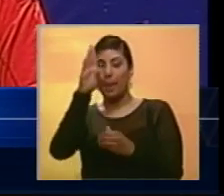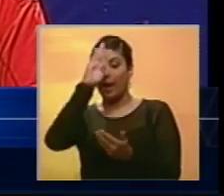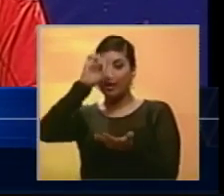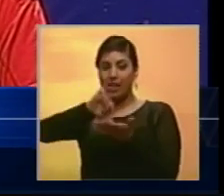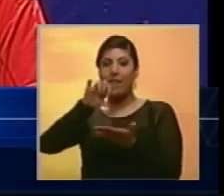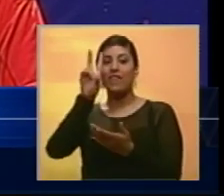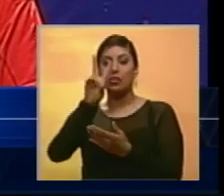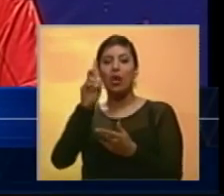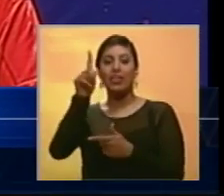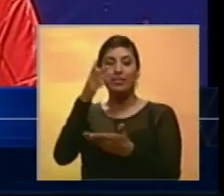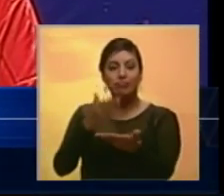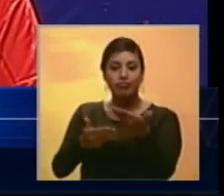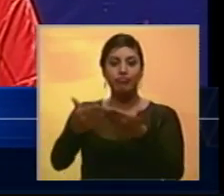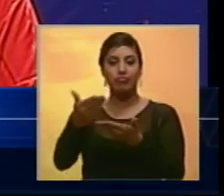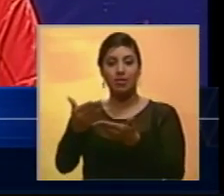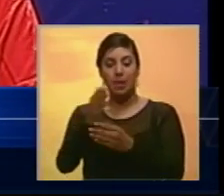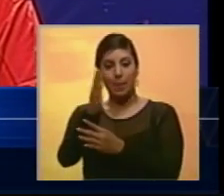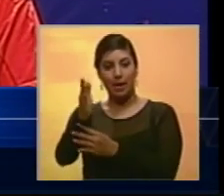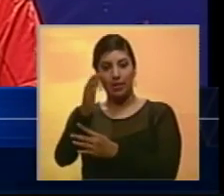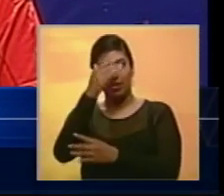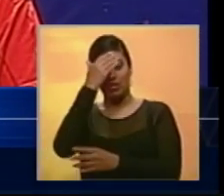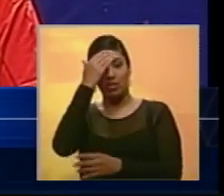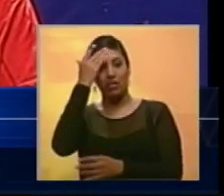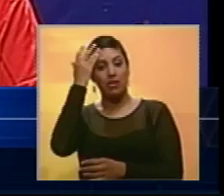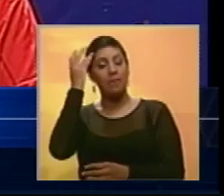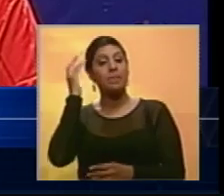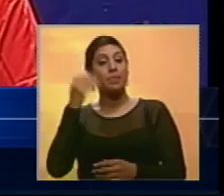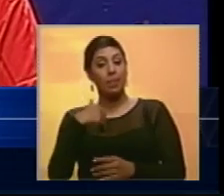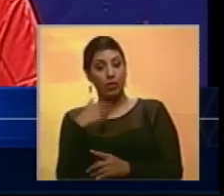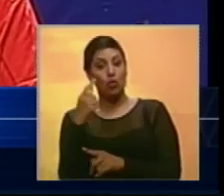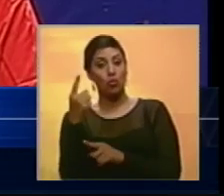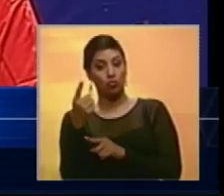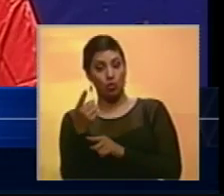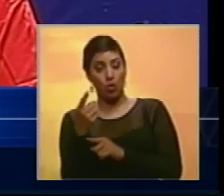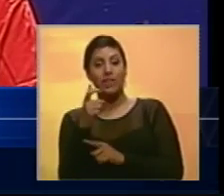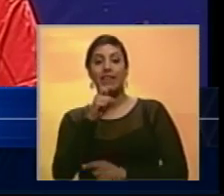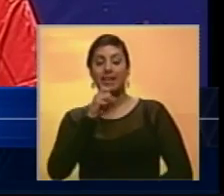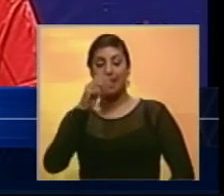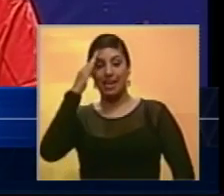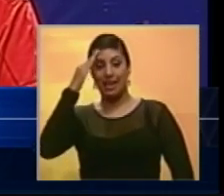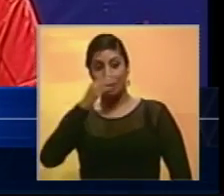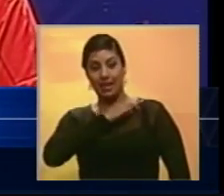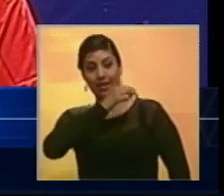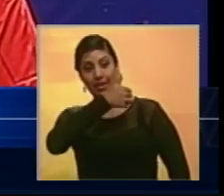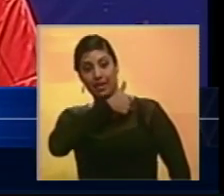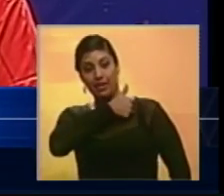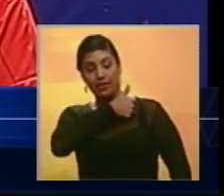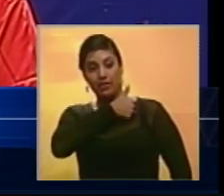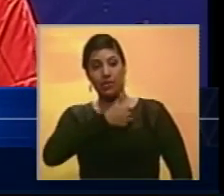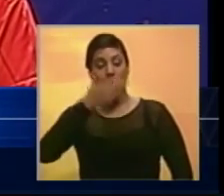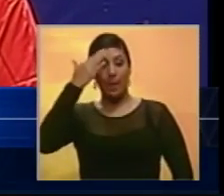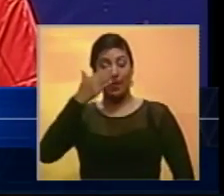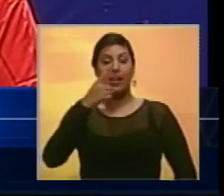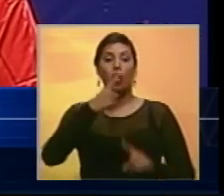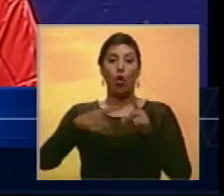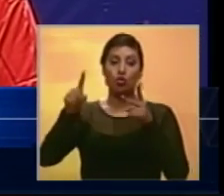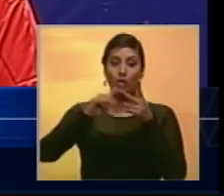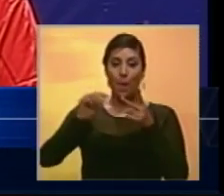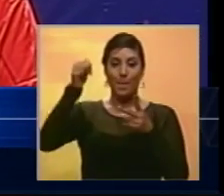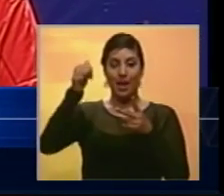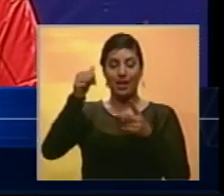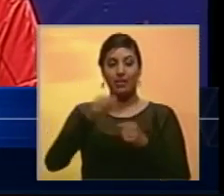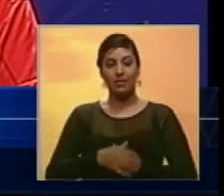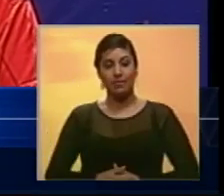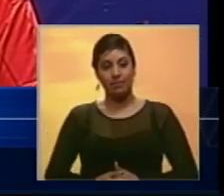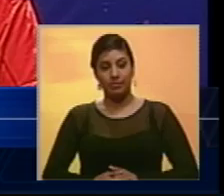Central de Venezuela. Y le he dado la orden al general en jefe padrino, al mayor general